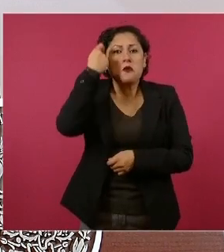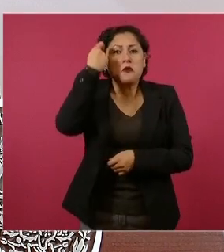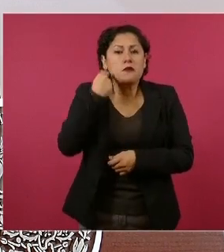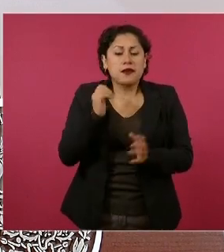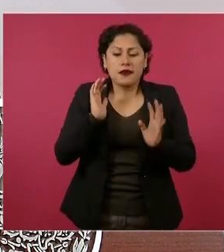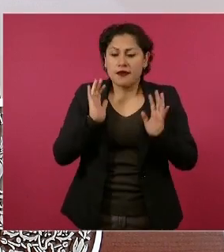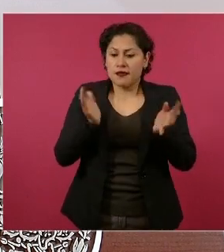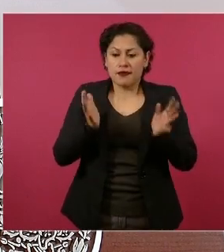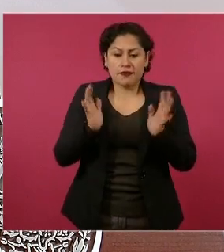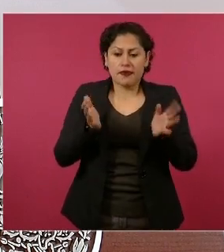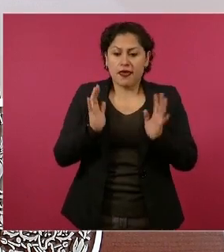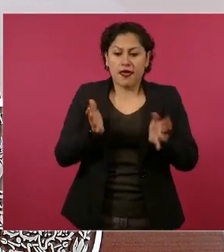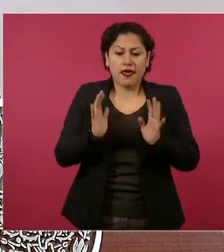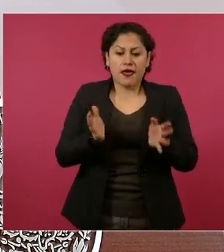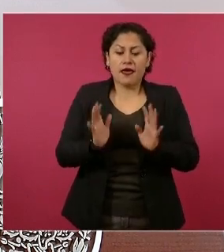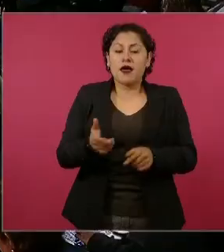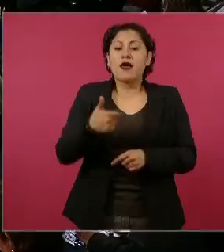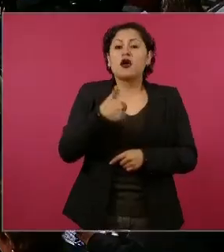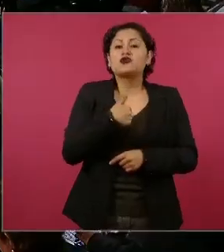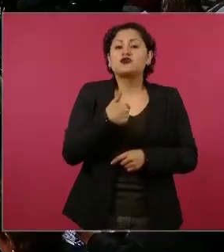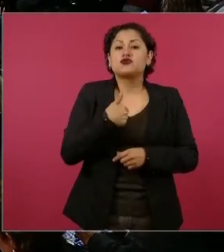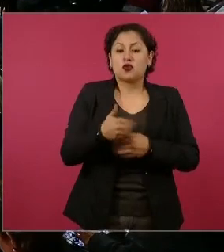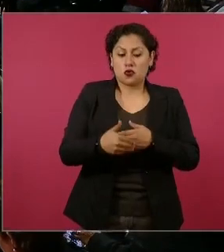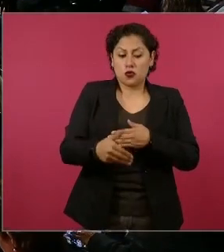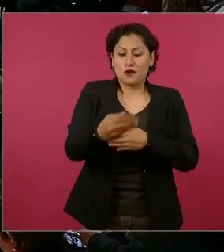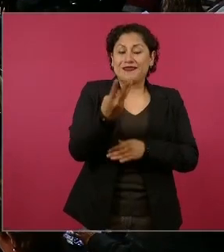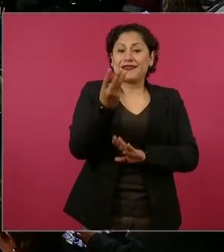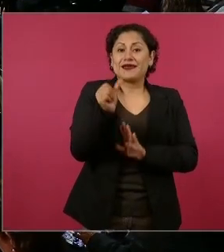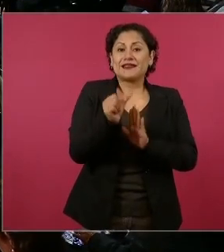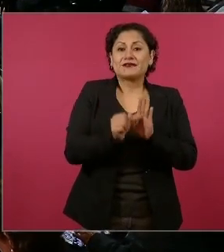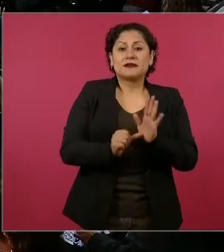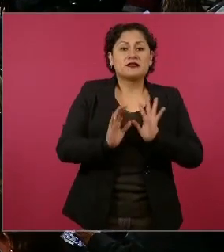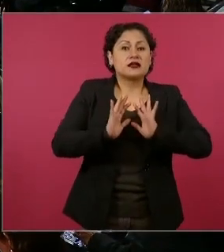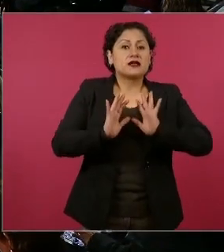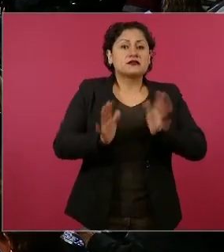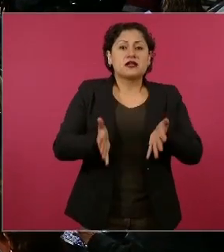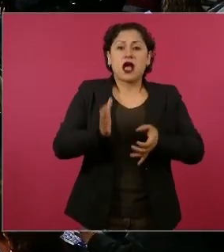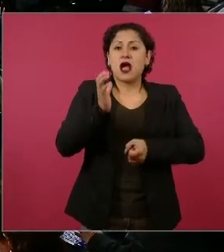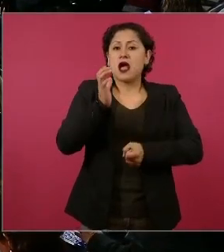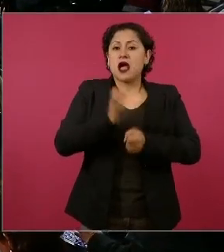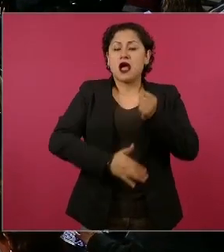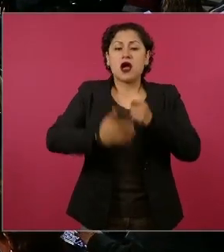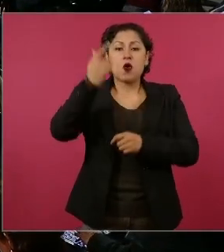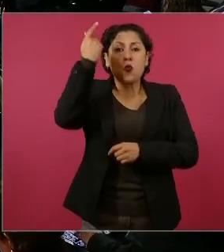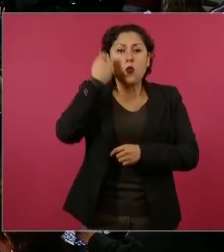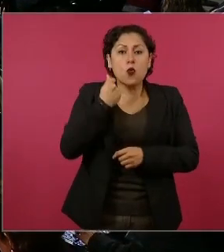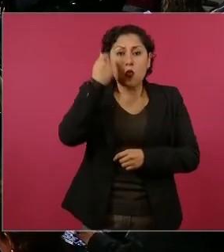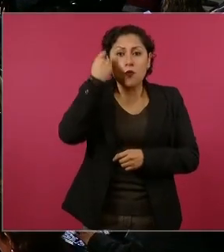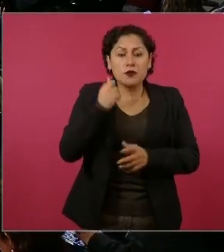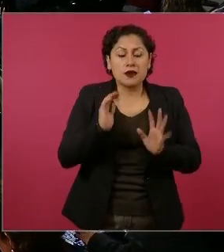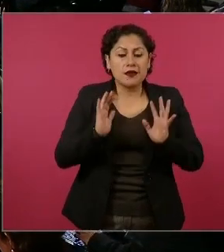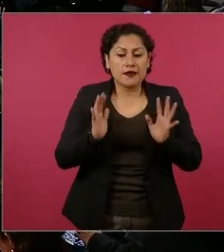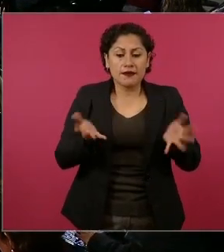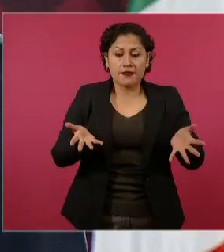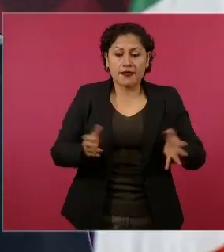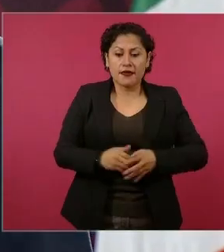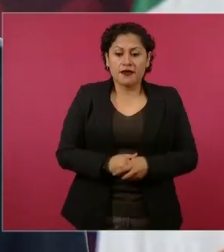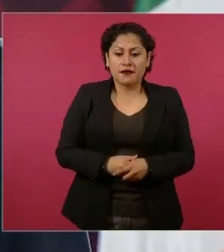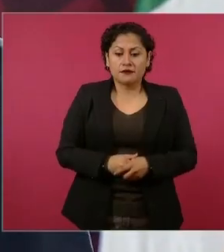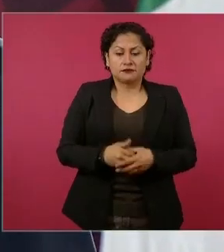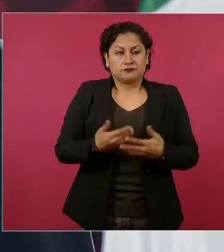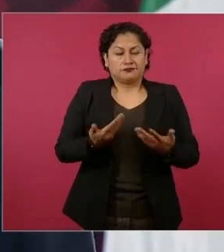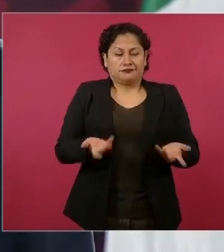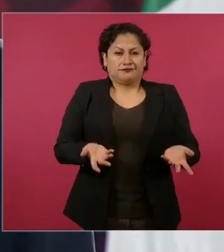en menos de 3 meses? sea,